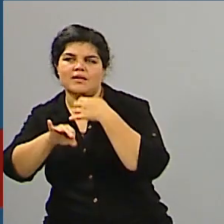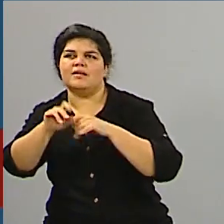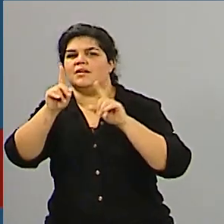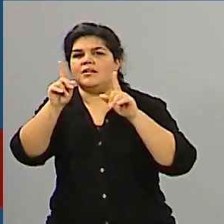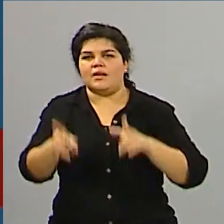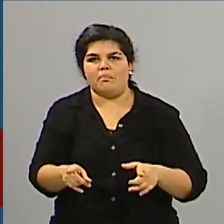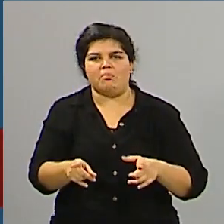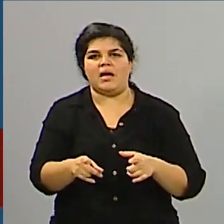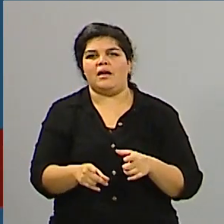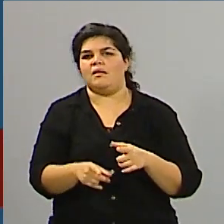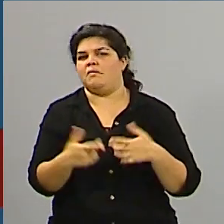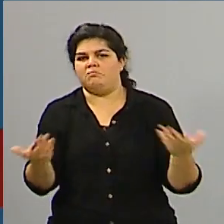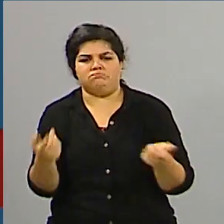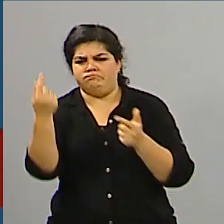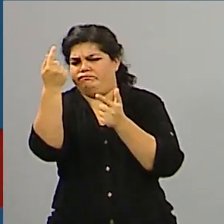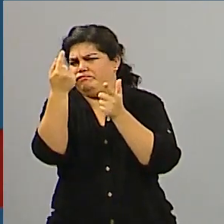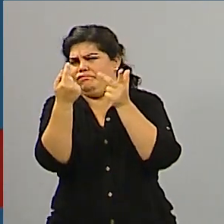programas.